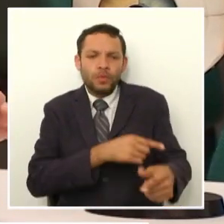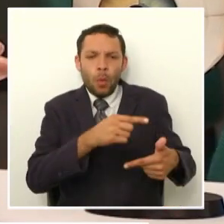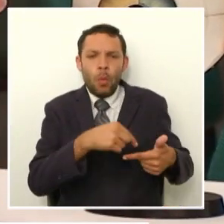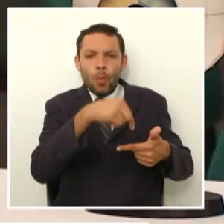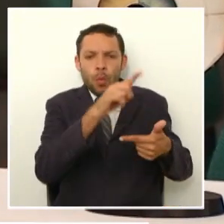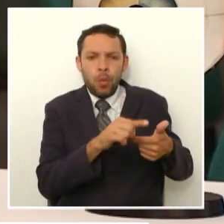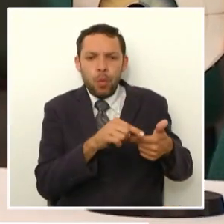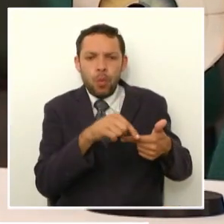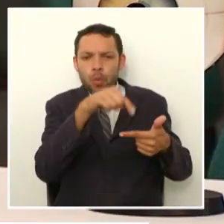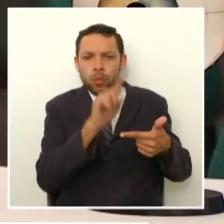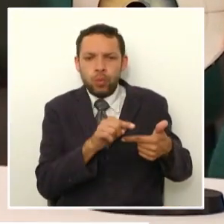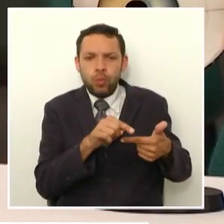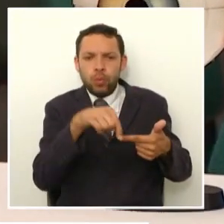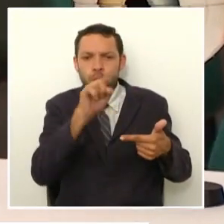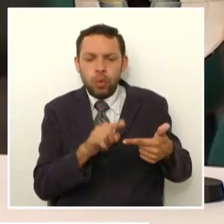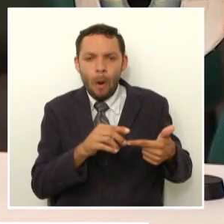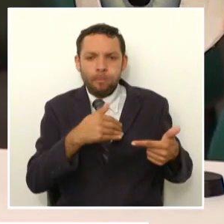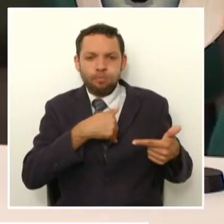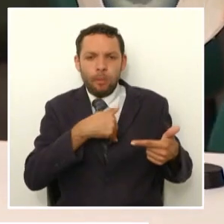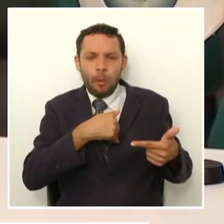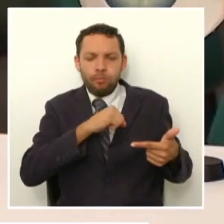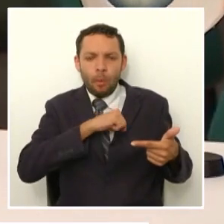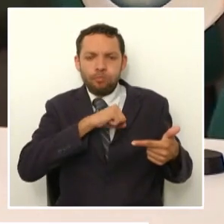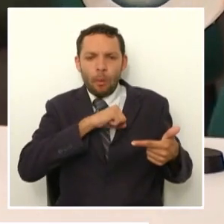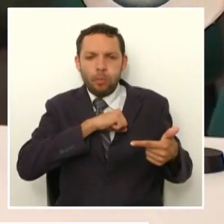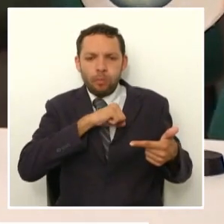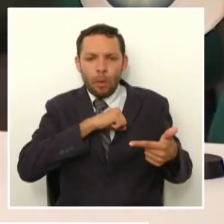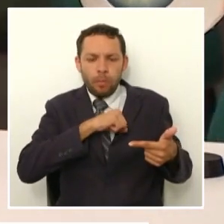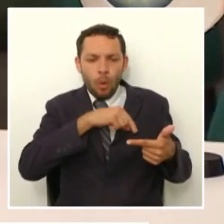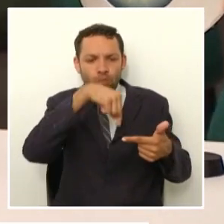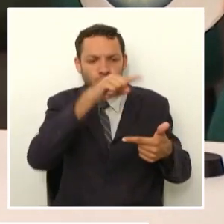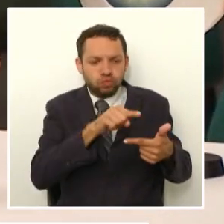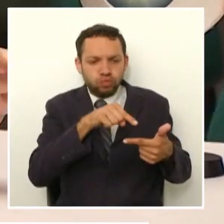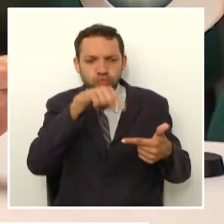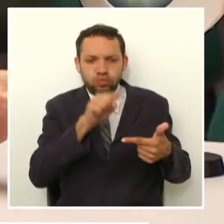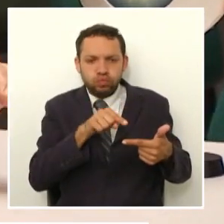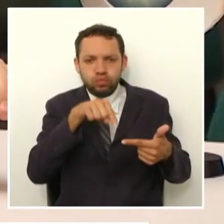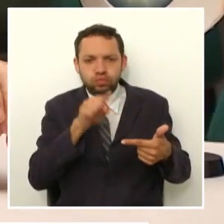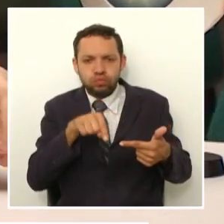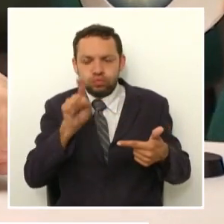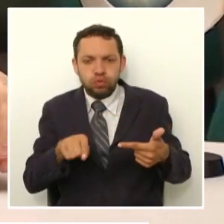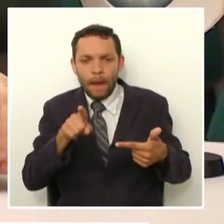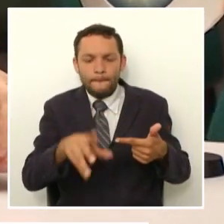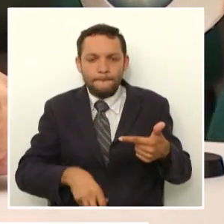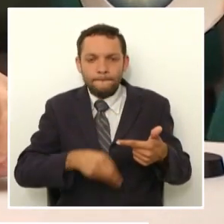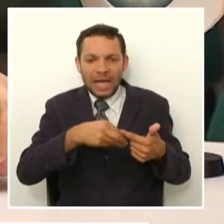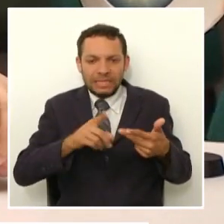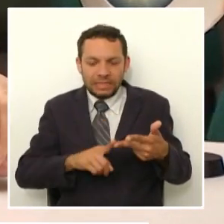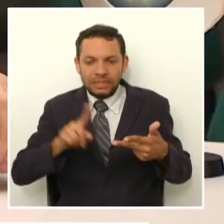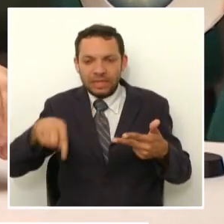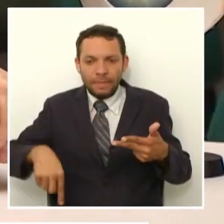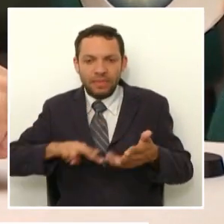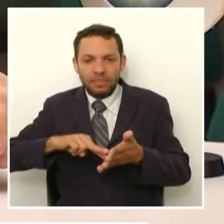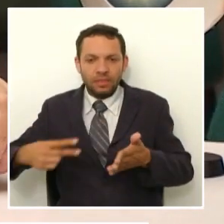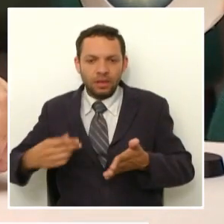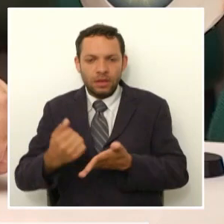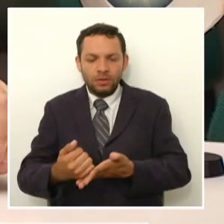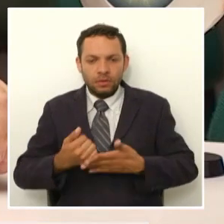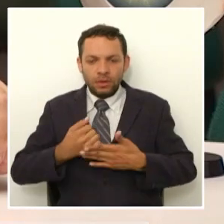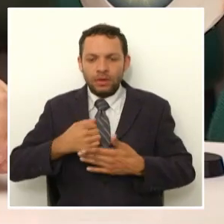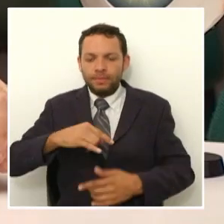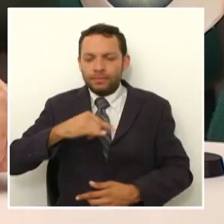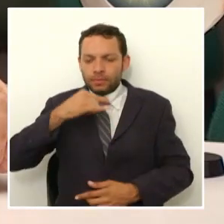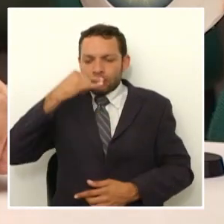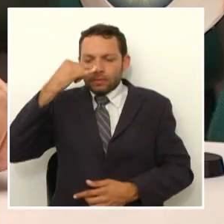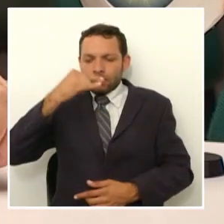puedes encontrar todos los signos vitales, todos los resultados de todas las cosas. Eso nos da también mucha seguridad, de manera que ir